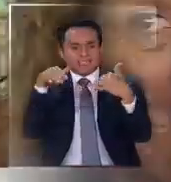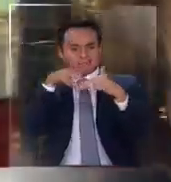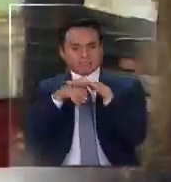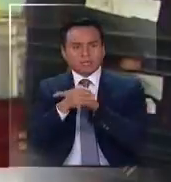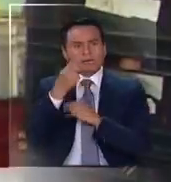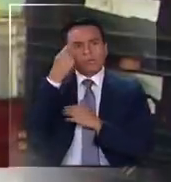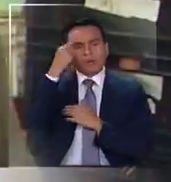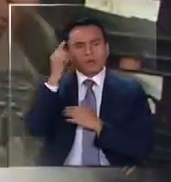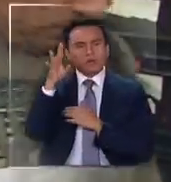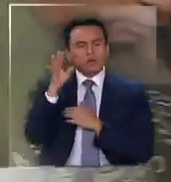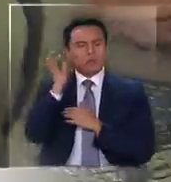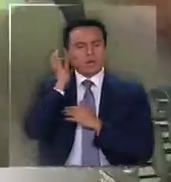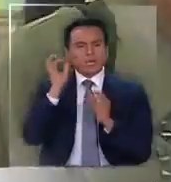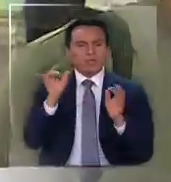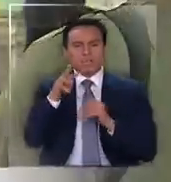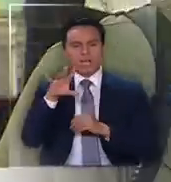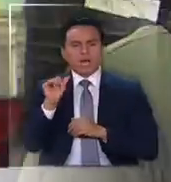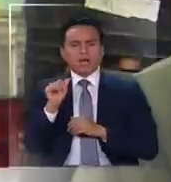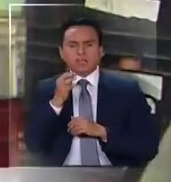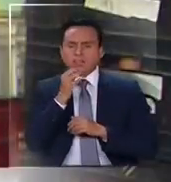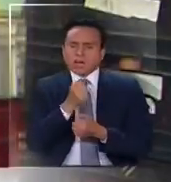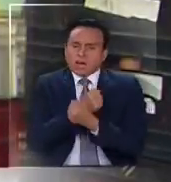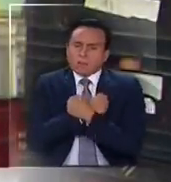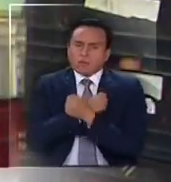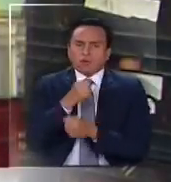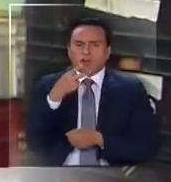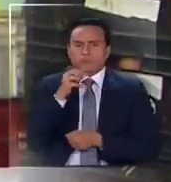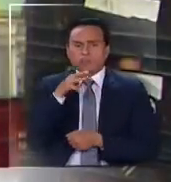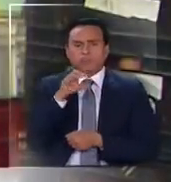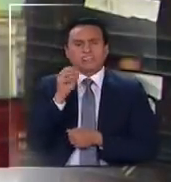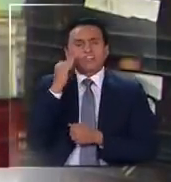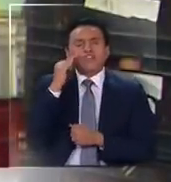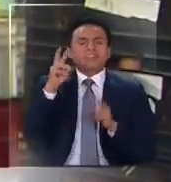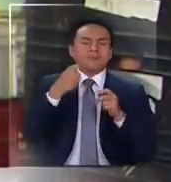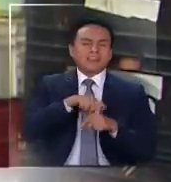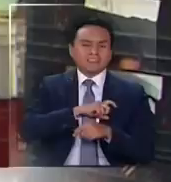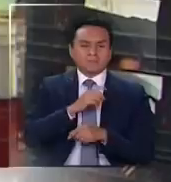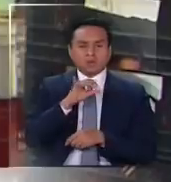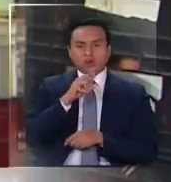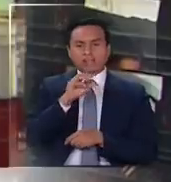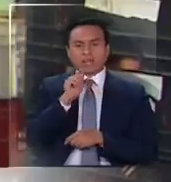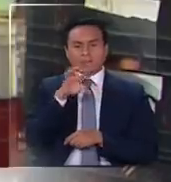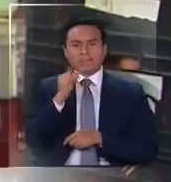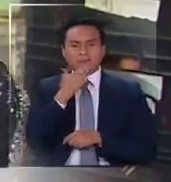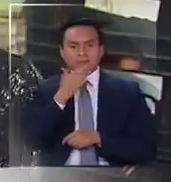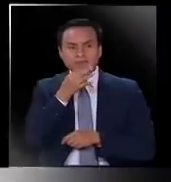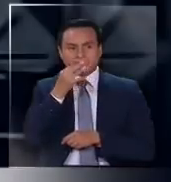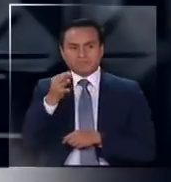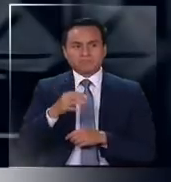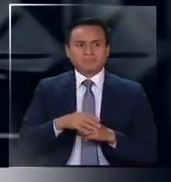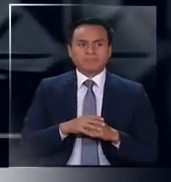Pero no solo la señora Leonila le profesa amor a el niño de España, don Jorge Tapia también.